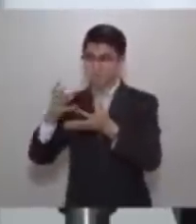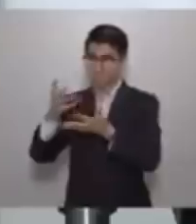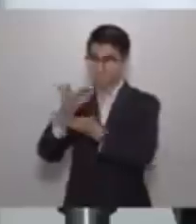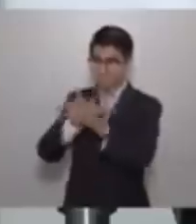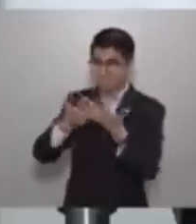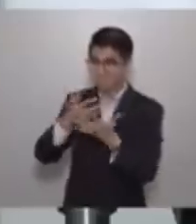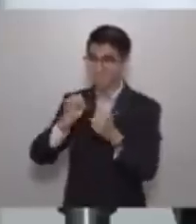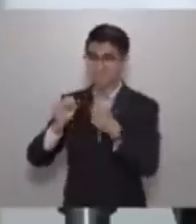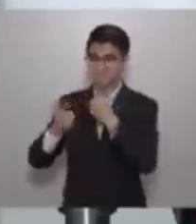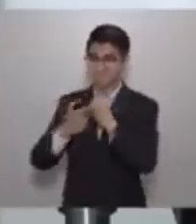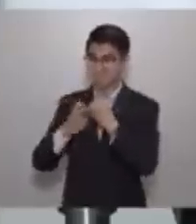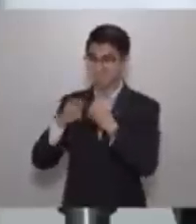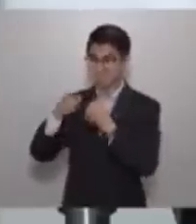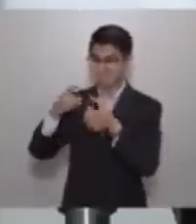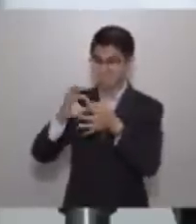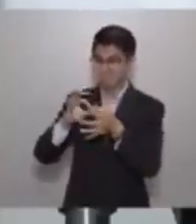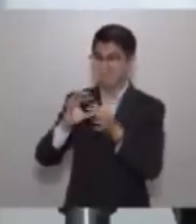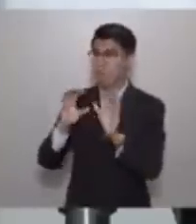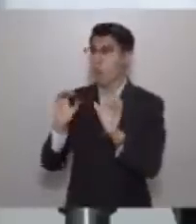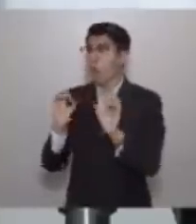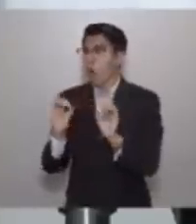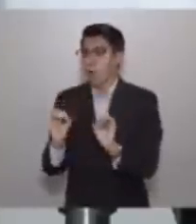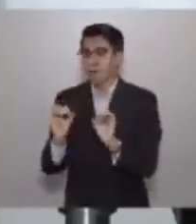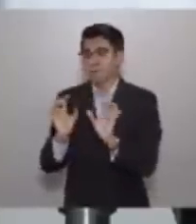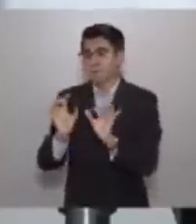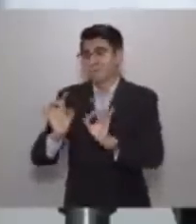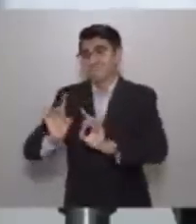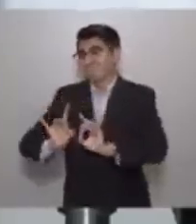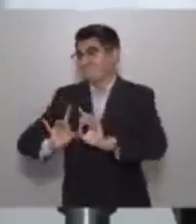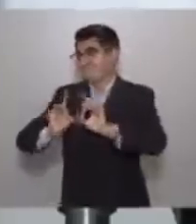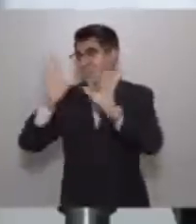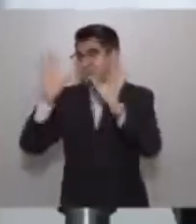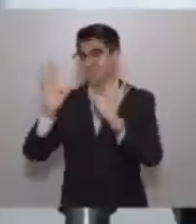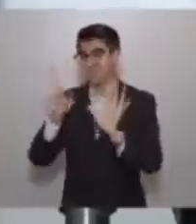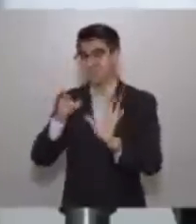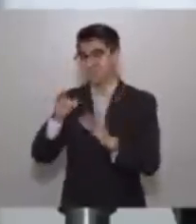o si bien se trató de un desafortunado evento, que como sea, lamentamos muchísimo que hayan perdido la vida.